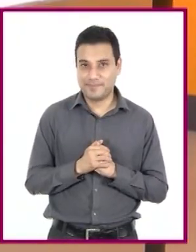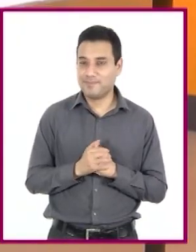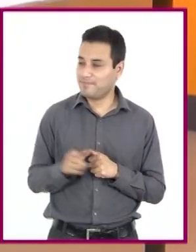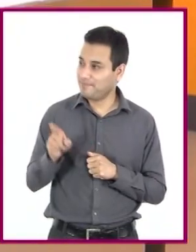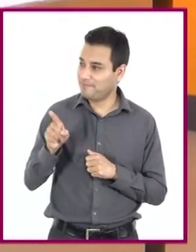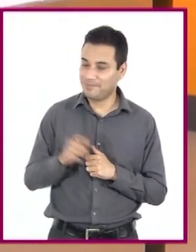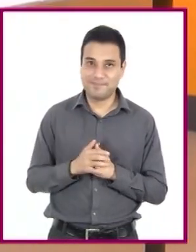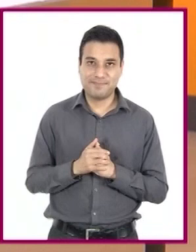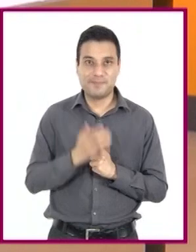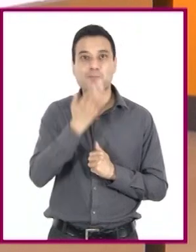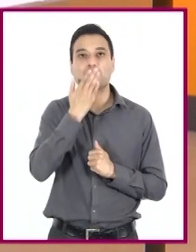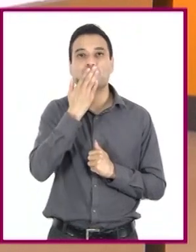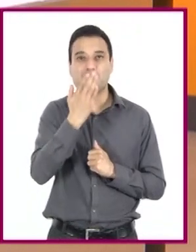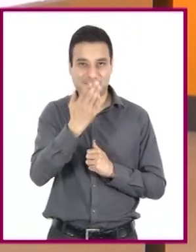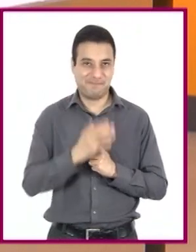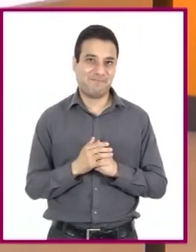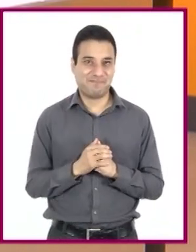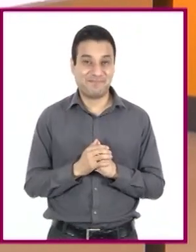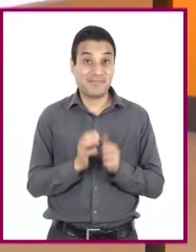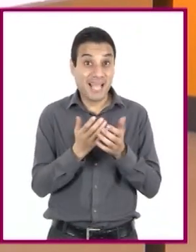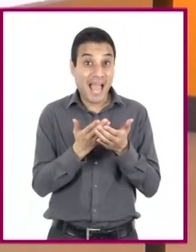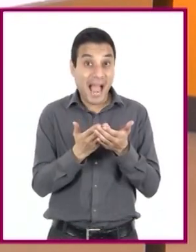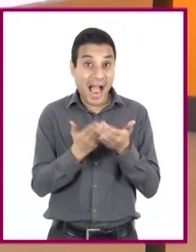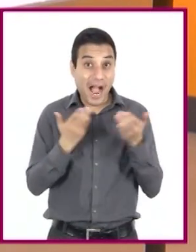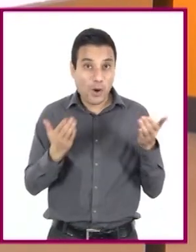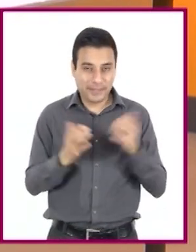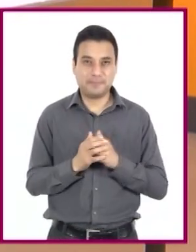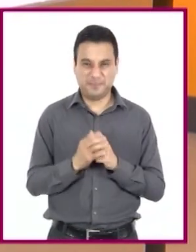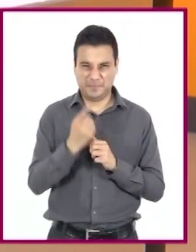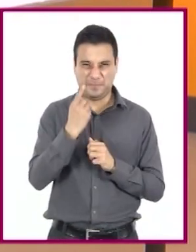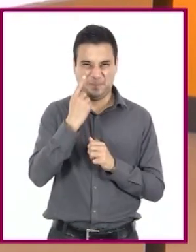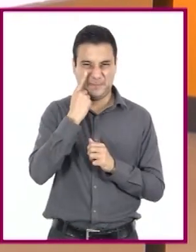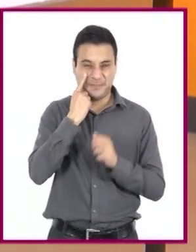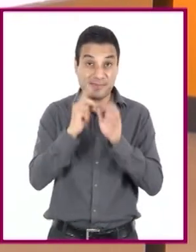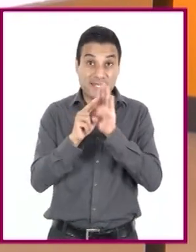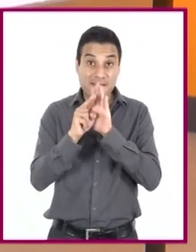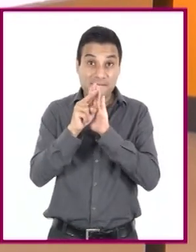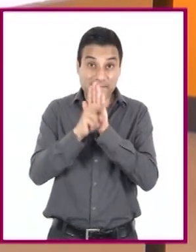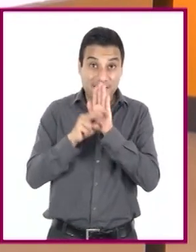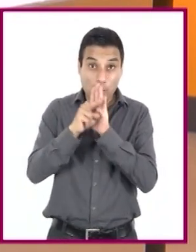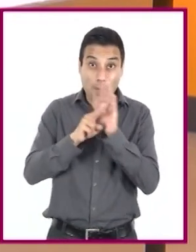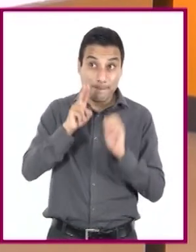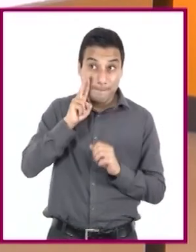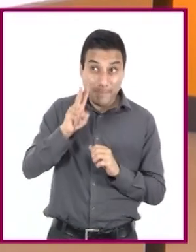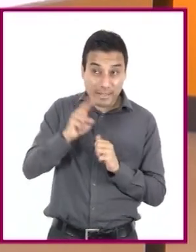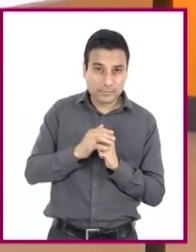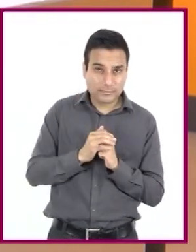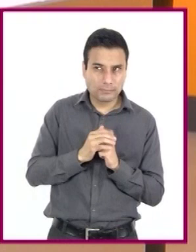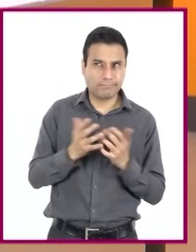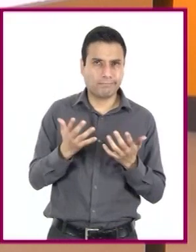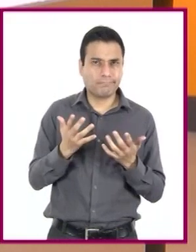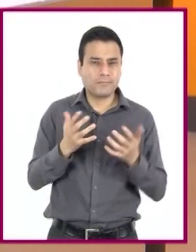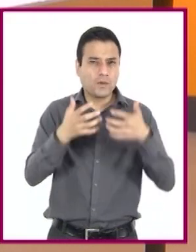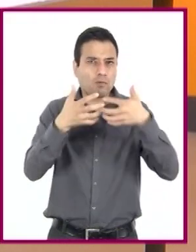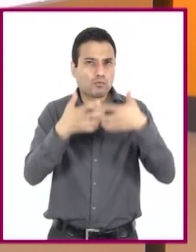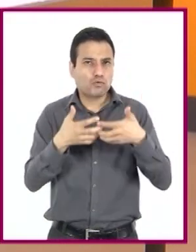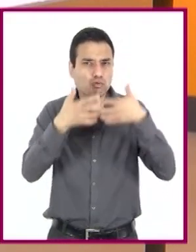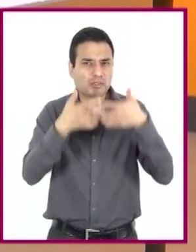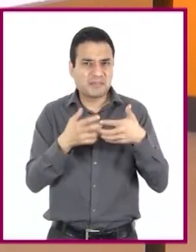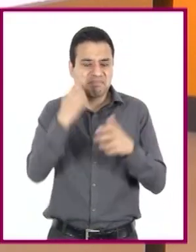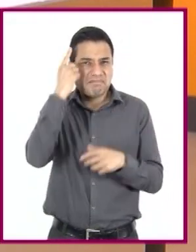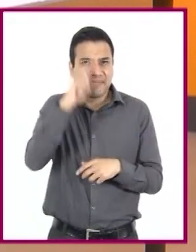organelos. Muy bien. Ahora, complementemos lo observado en el video y recordemos sus funciones.